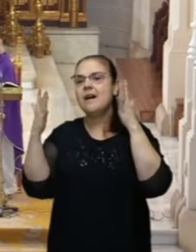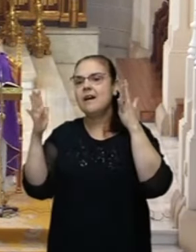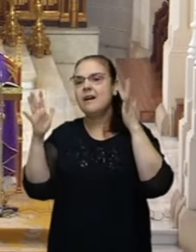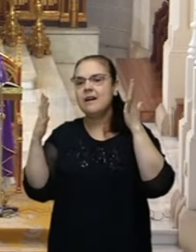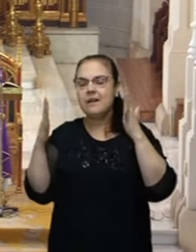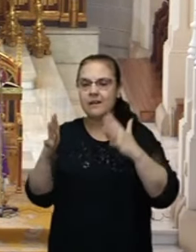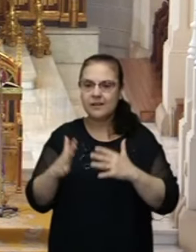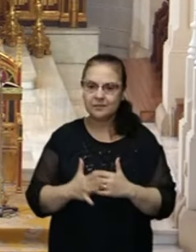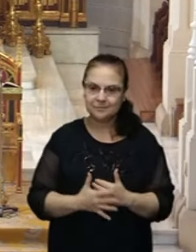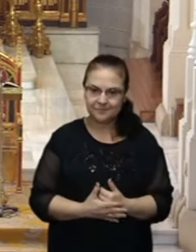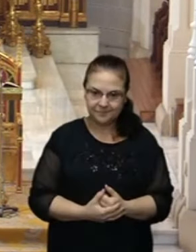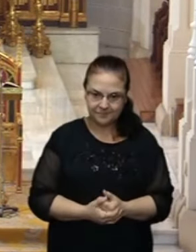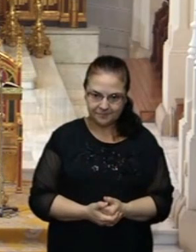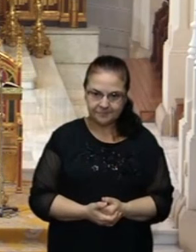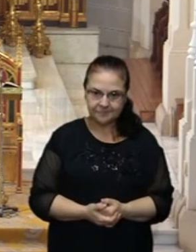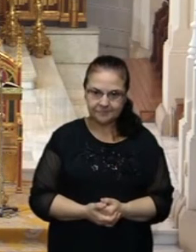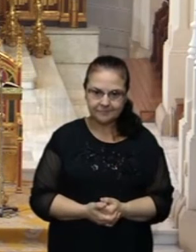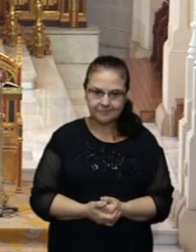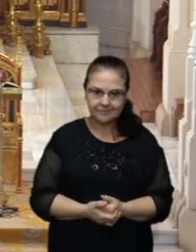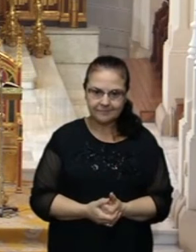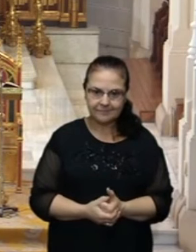aleluya.